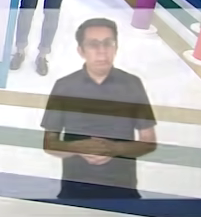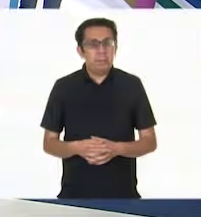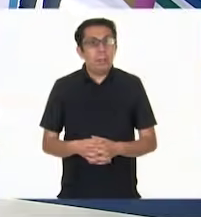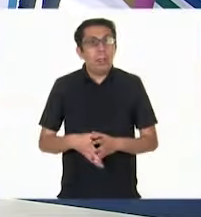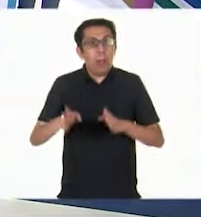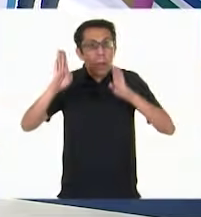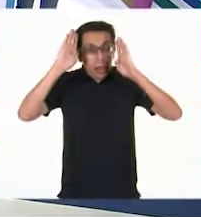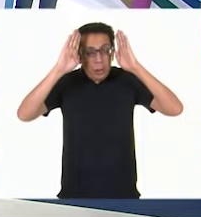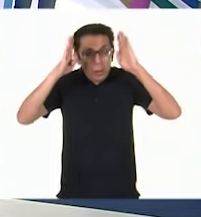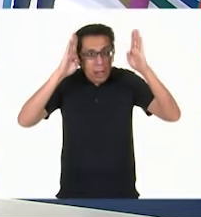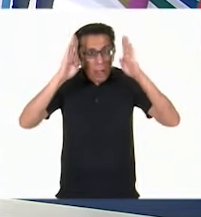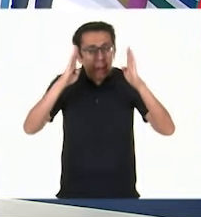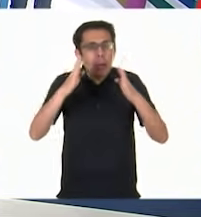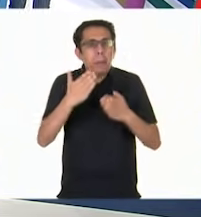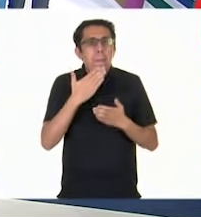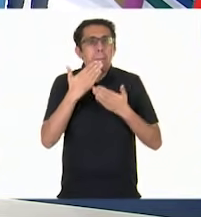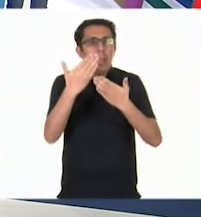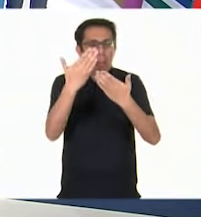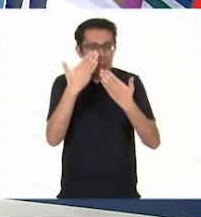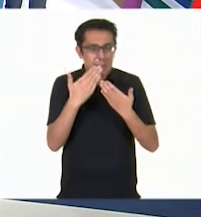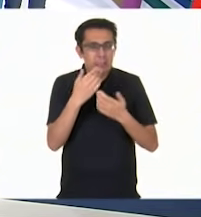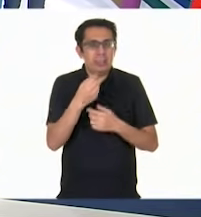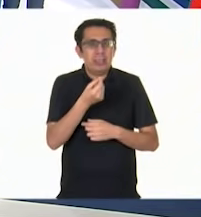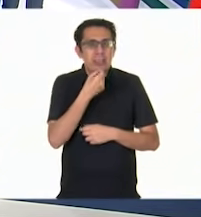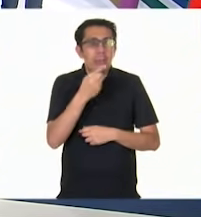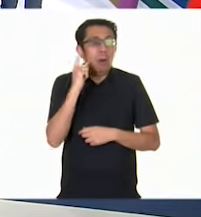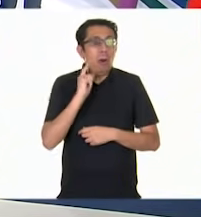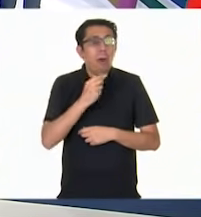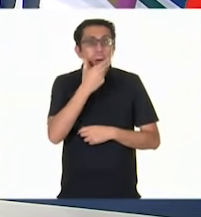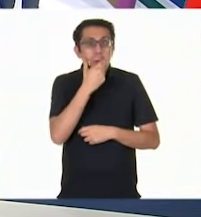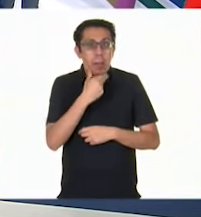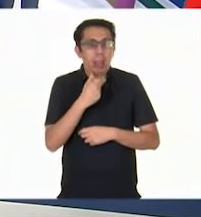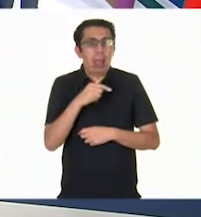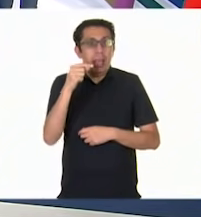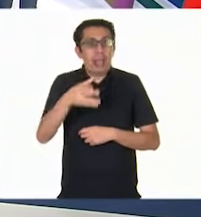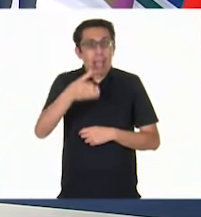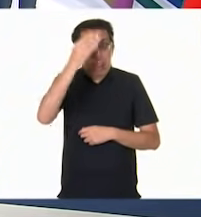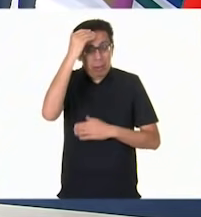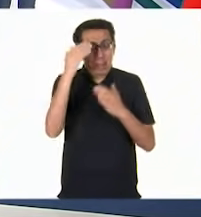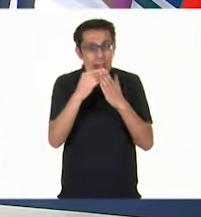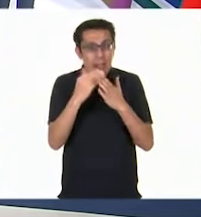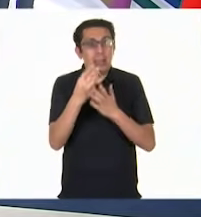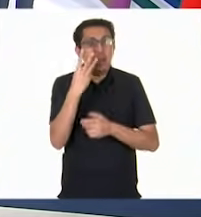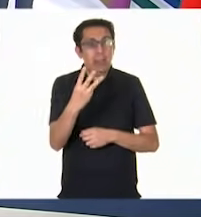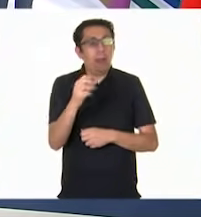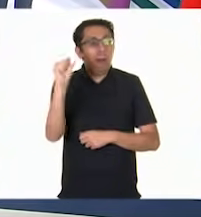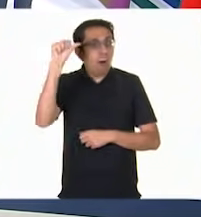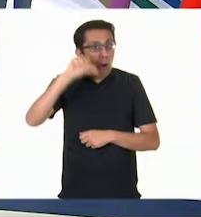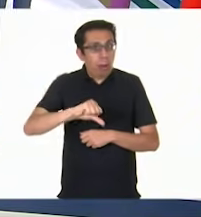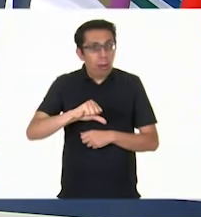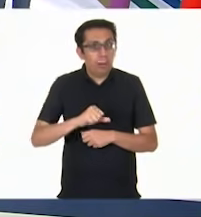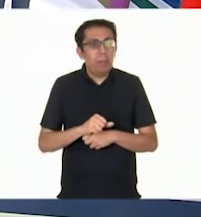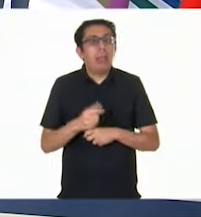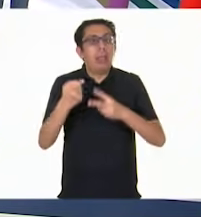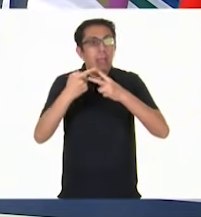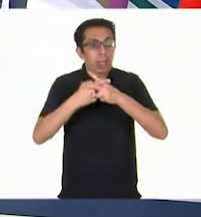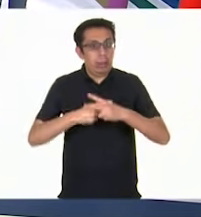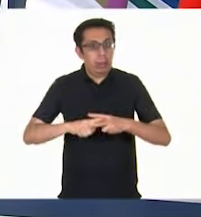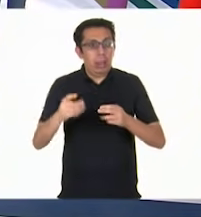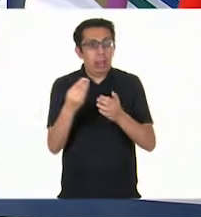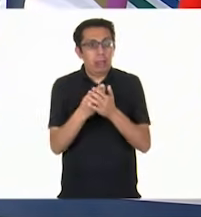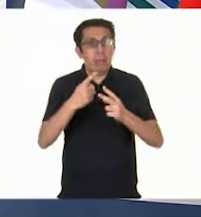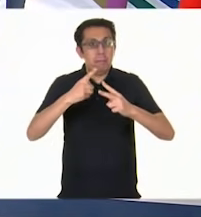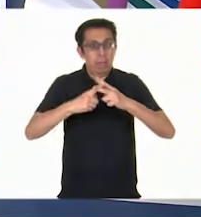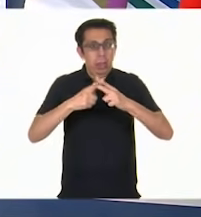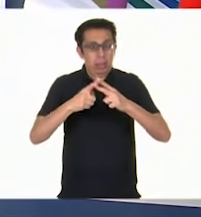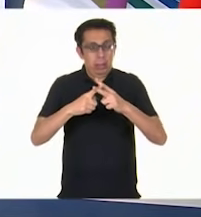¡Hola, hola! Bienvenidas y bienvenidos a una clase más de AprendeCasa 3. El día de hoy estamos por comenzar una clase de